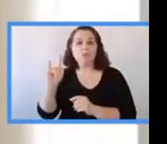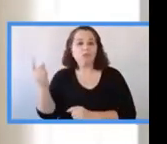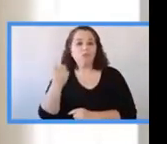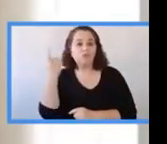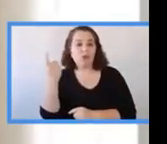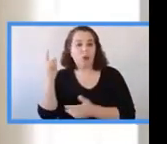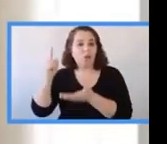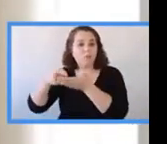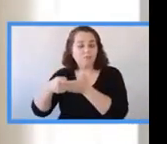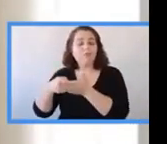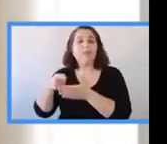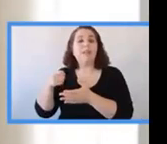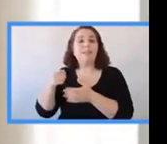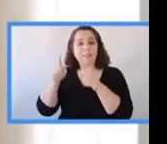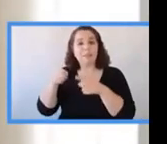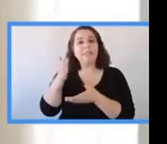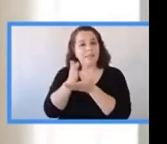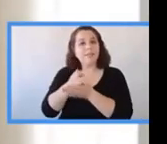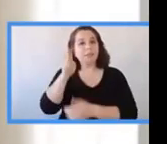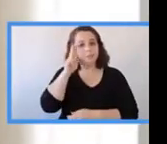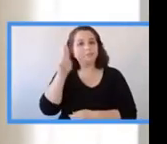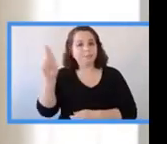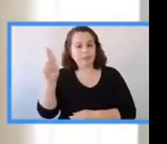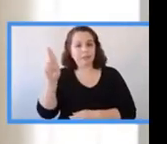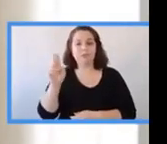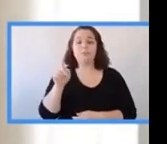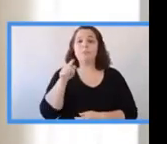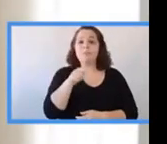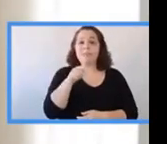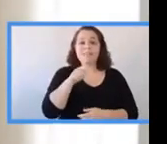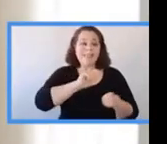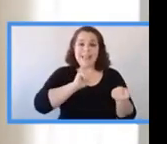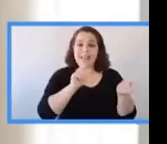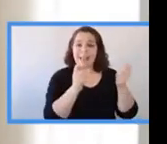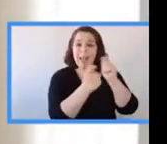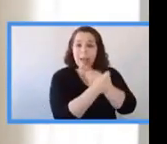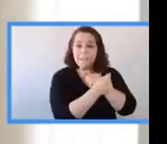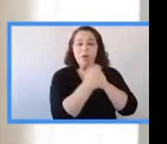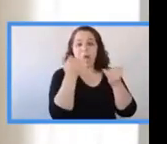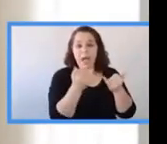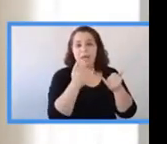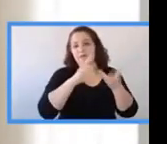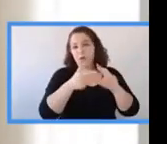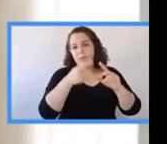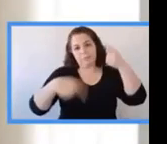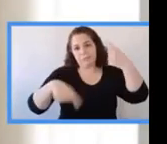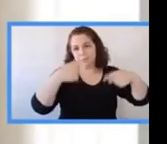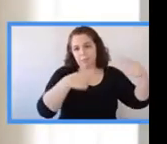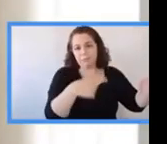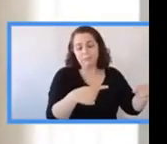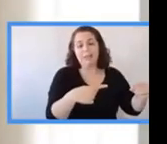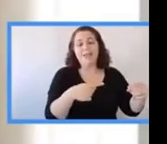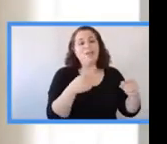autónoma y respetando los derechos de esa persona. Estos ajustes pueden ser de distintos tipos,